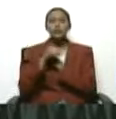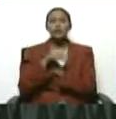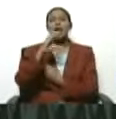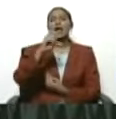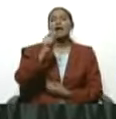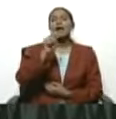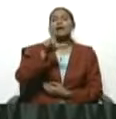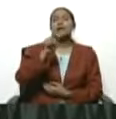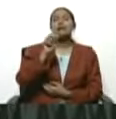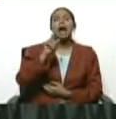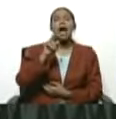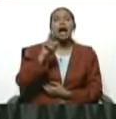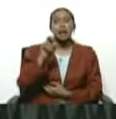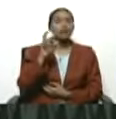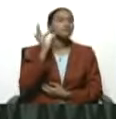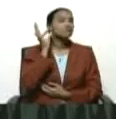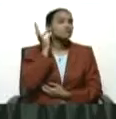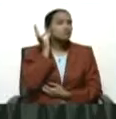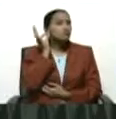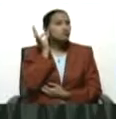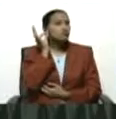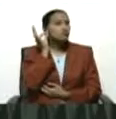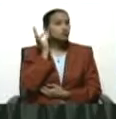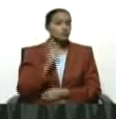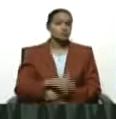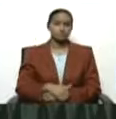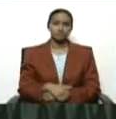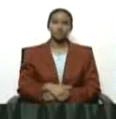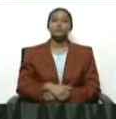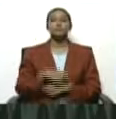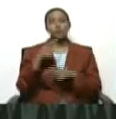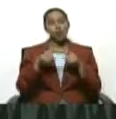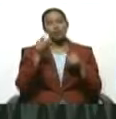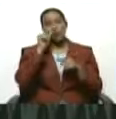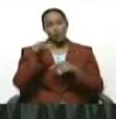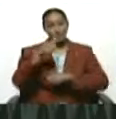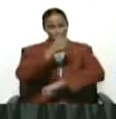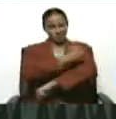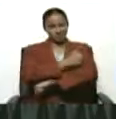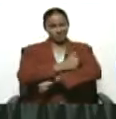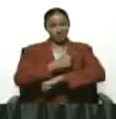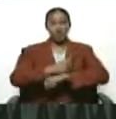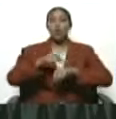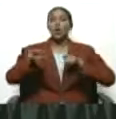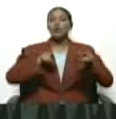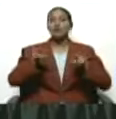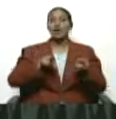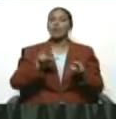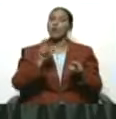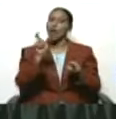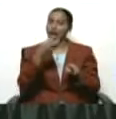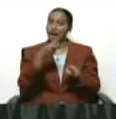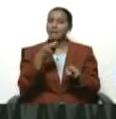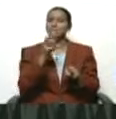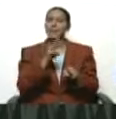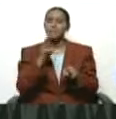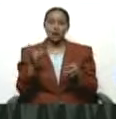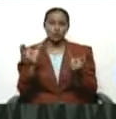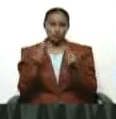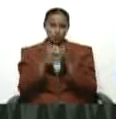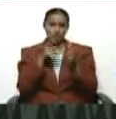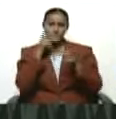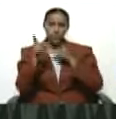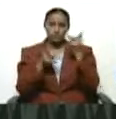Gran Polo Patriótico, perdón, estaba Ricardo Sánchez, que es el coordinador, Vanessa Montero y Gabriela Jiménez. Y en los movimientos